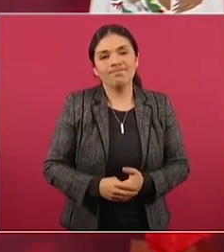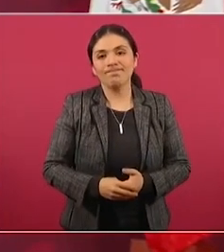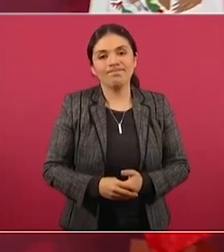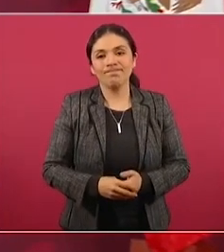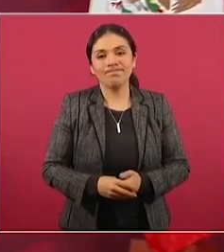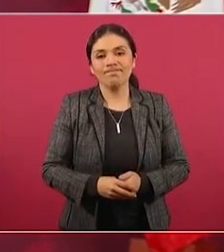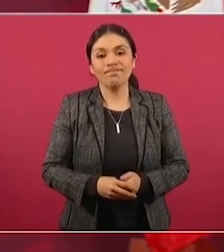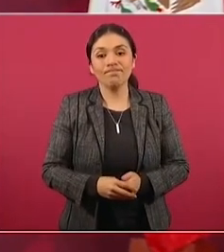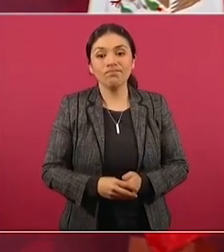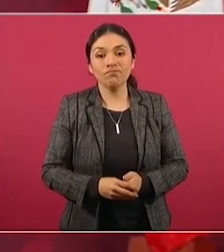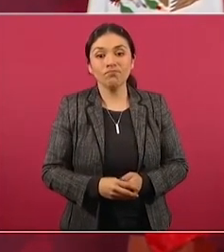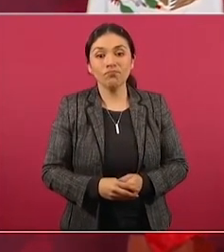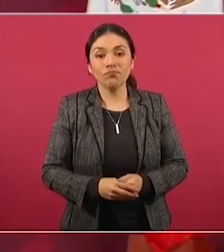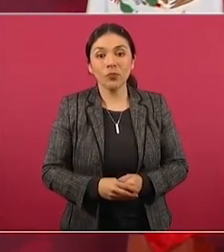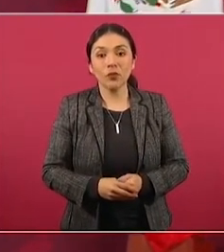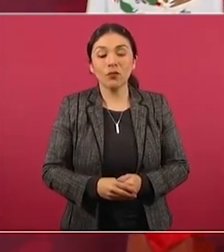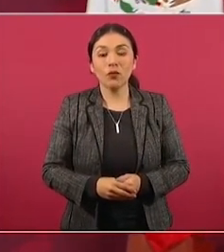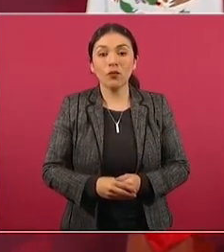que